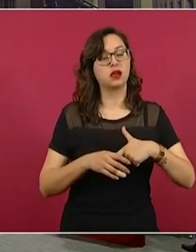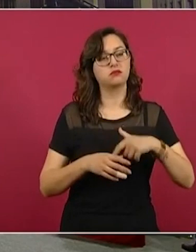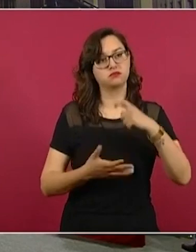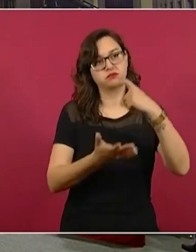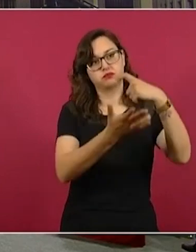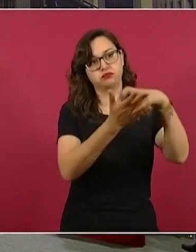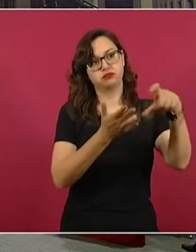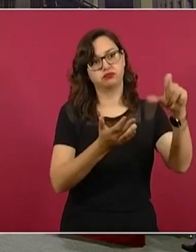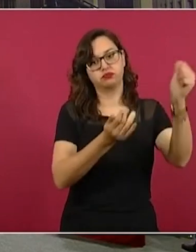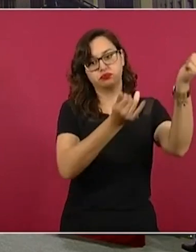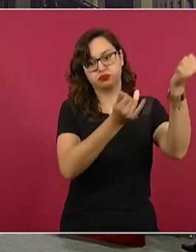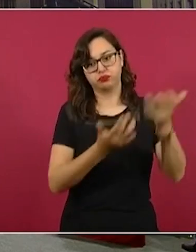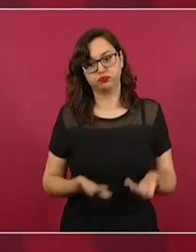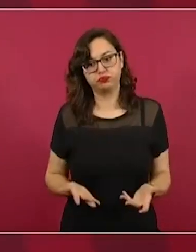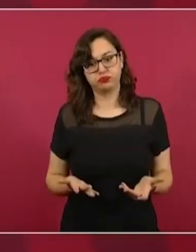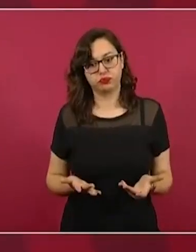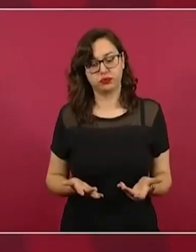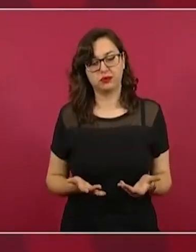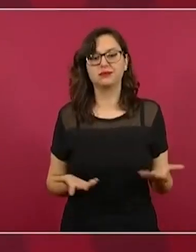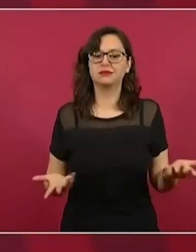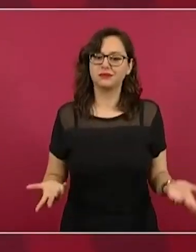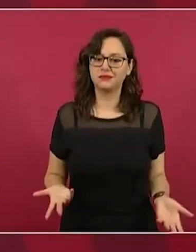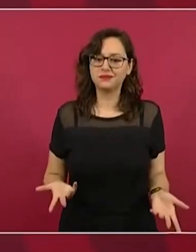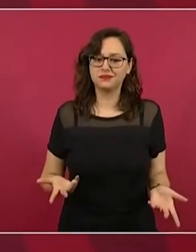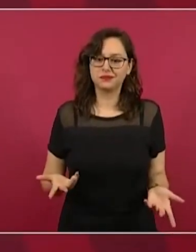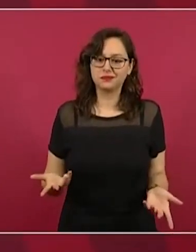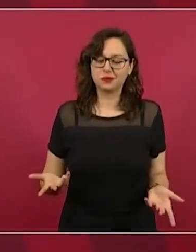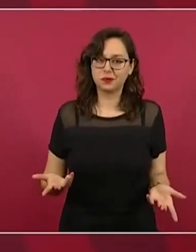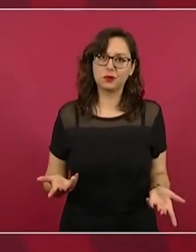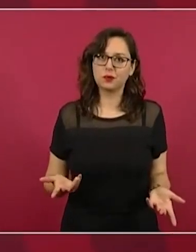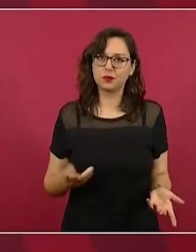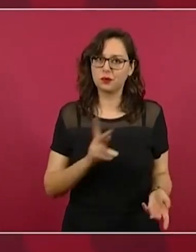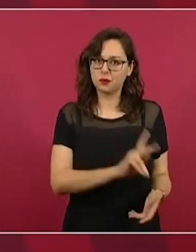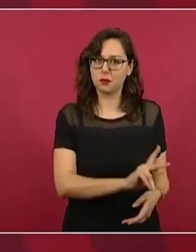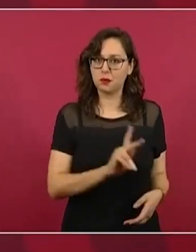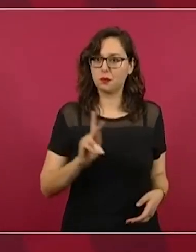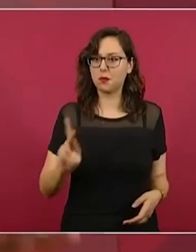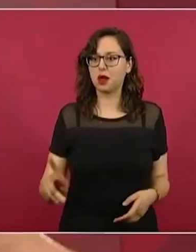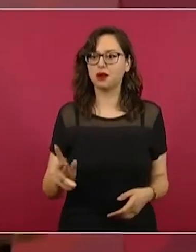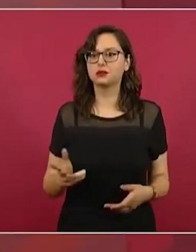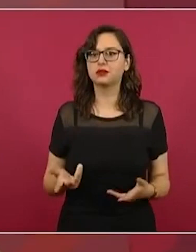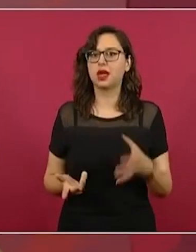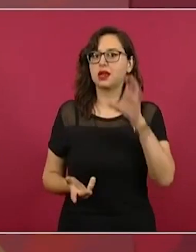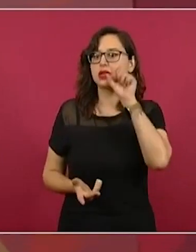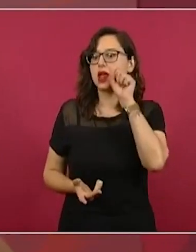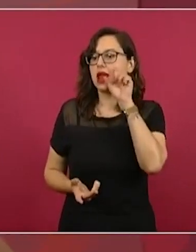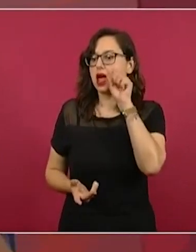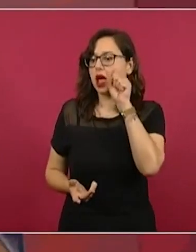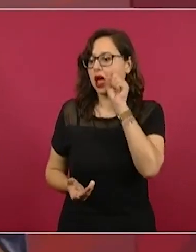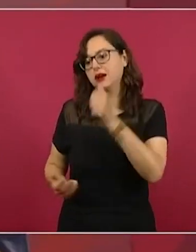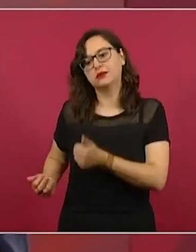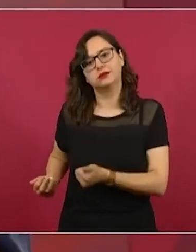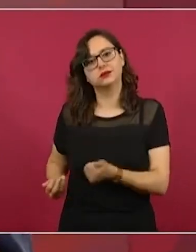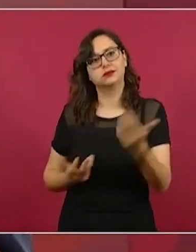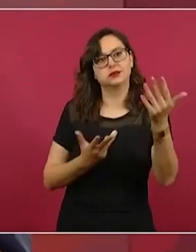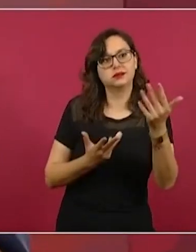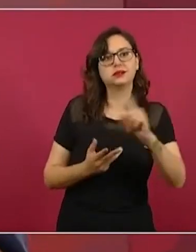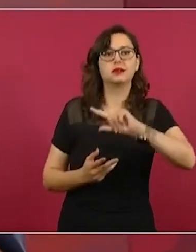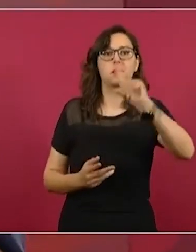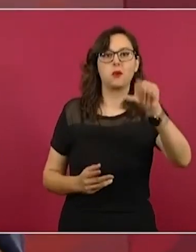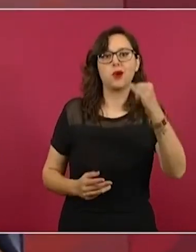Por eso en 40 años no se hizo una nueva refinería.